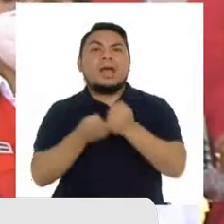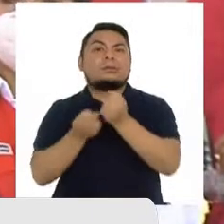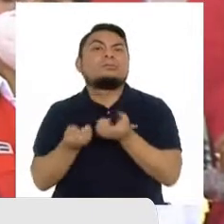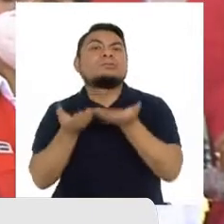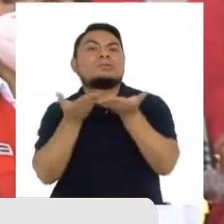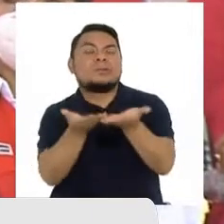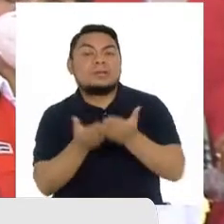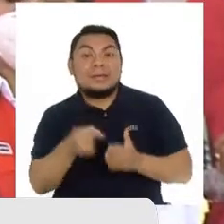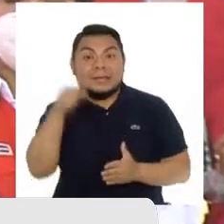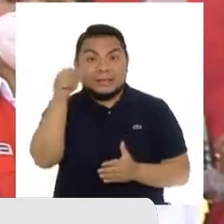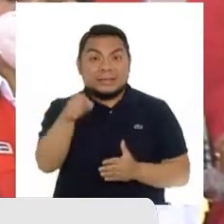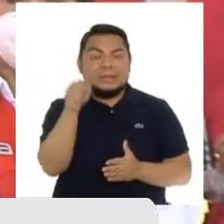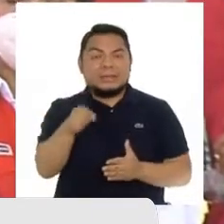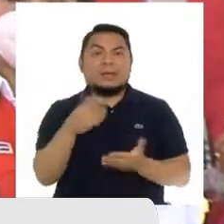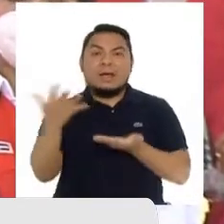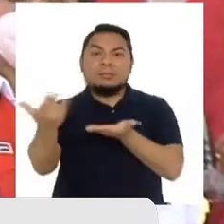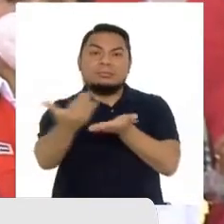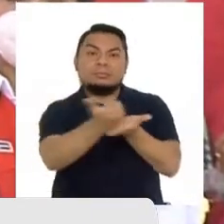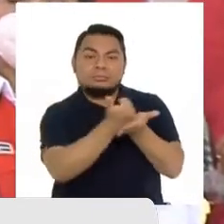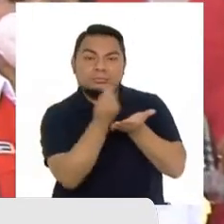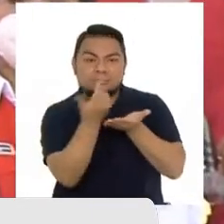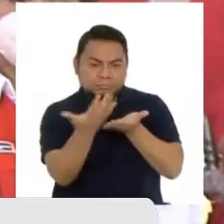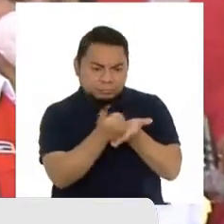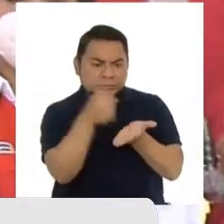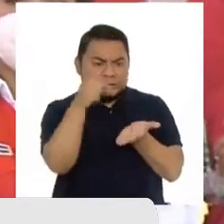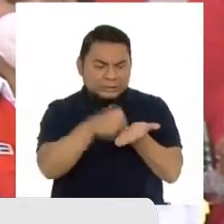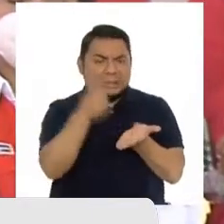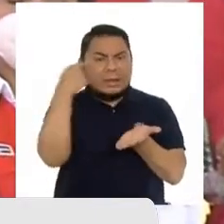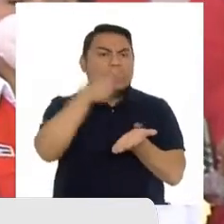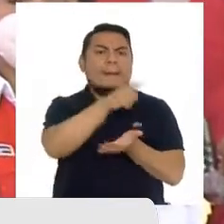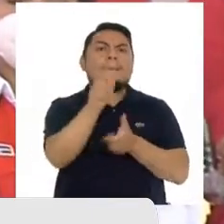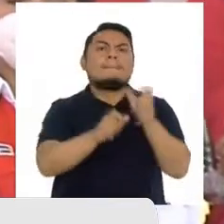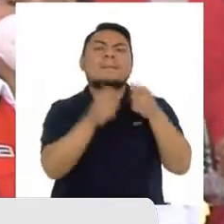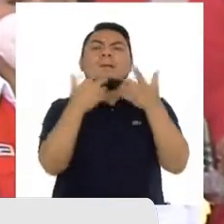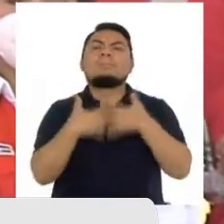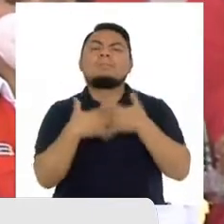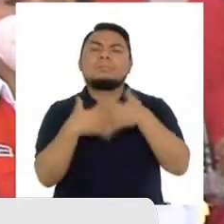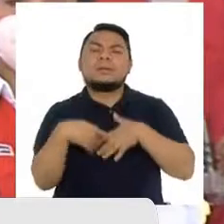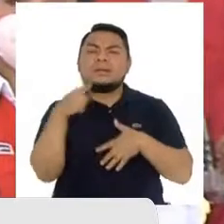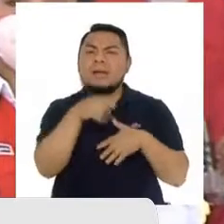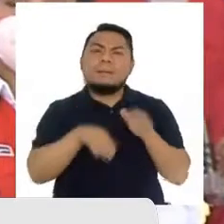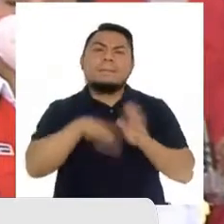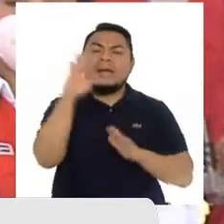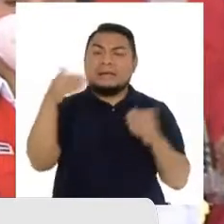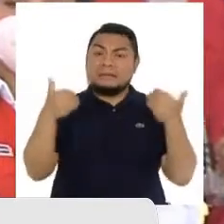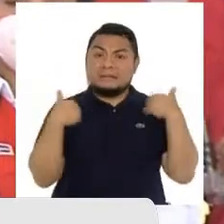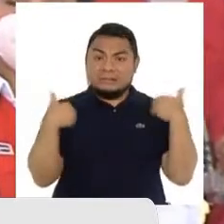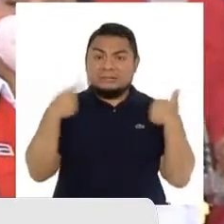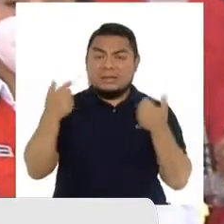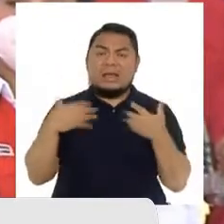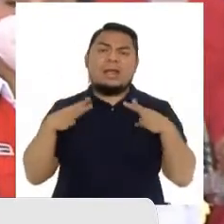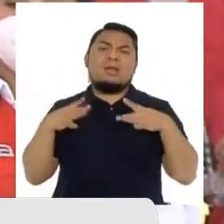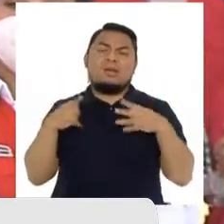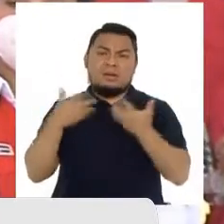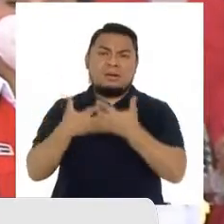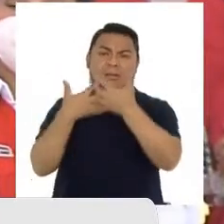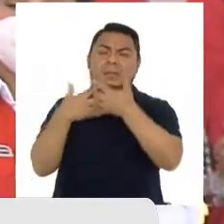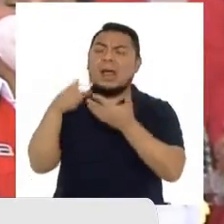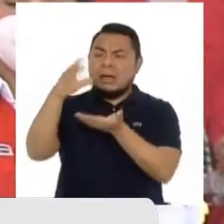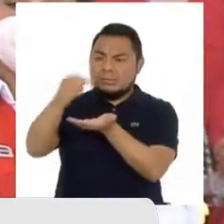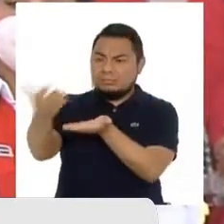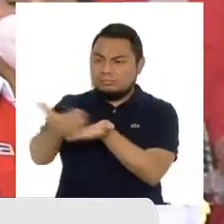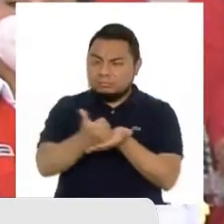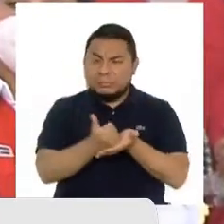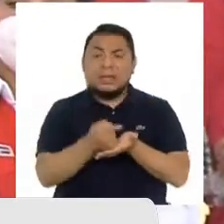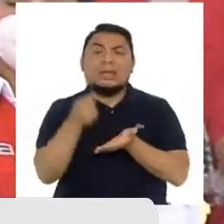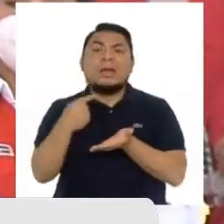que esta recaudación sea de las personas y empresas que más tienen y sin afectar a la